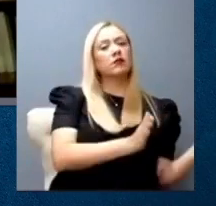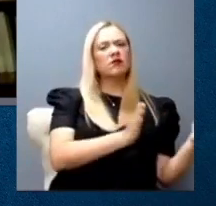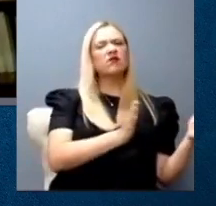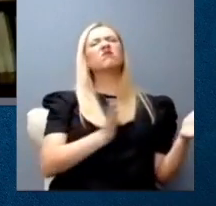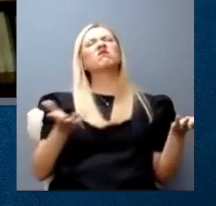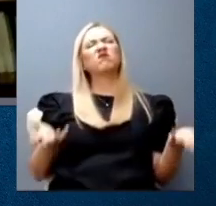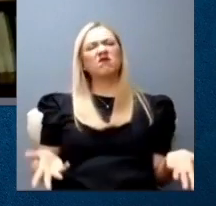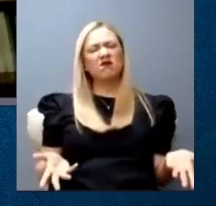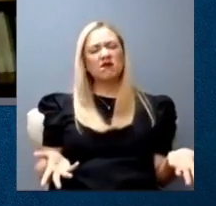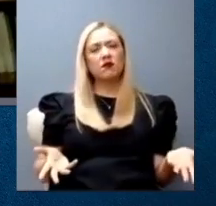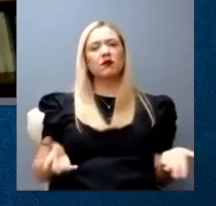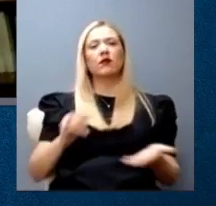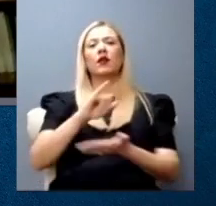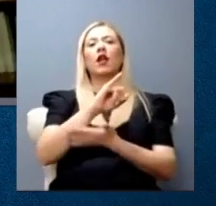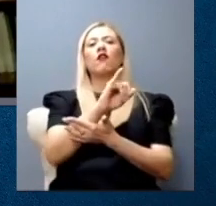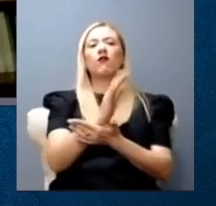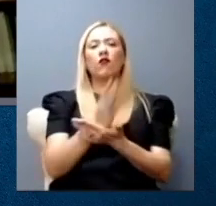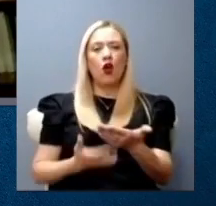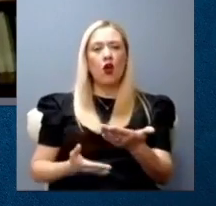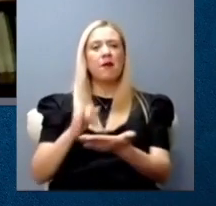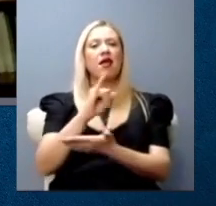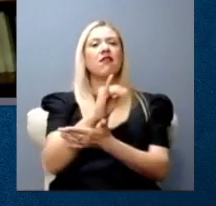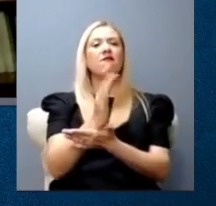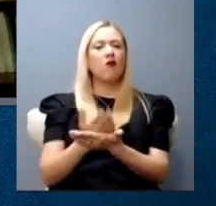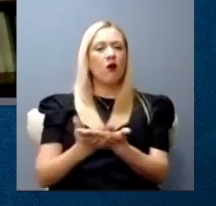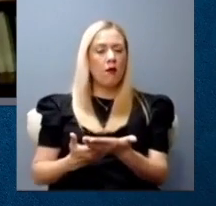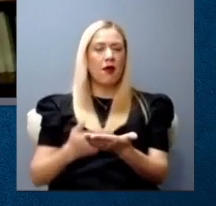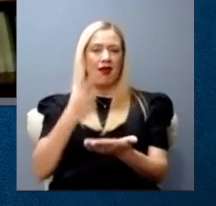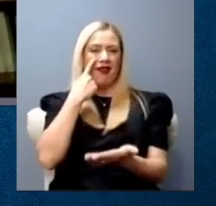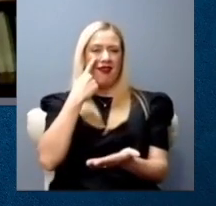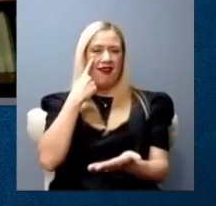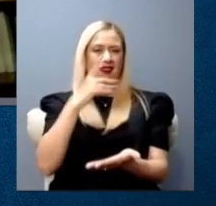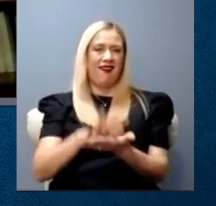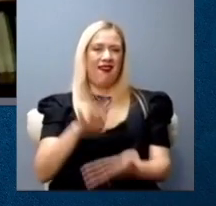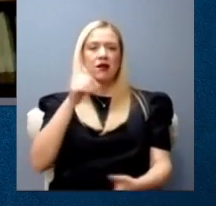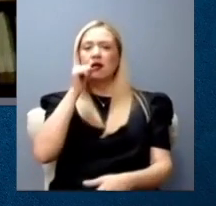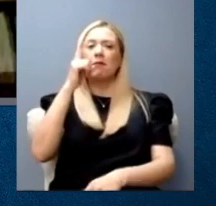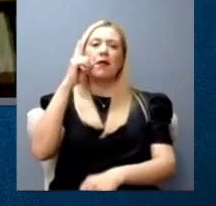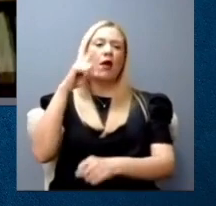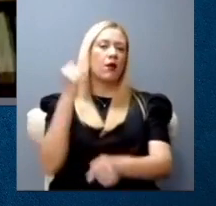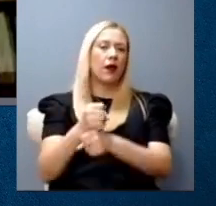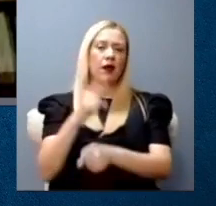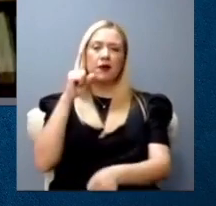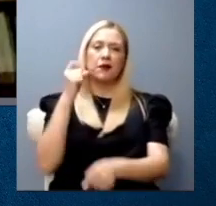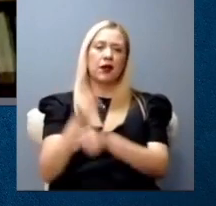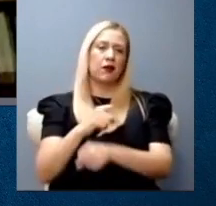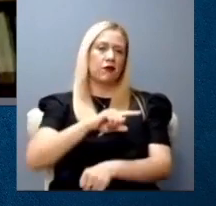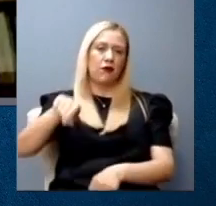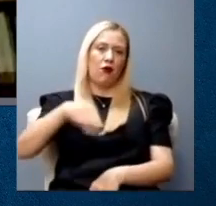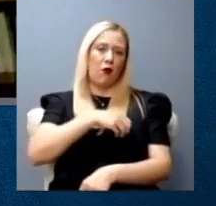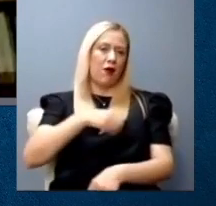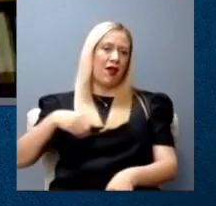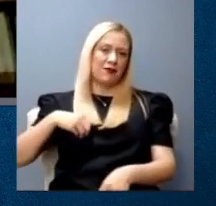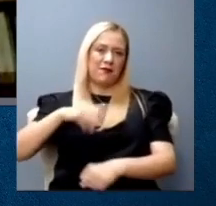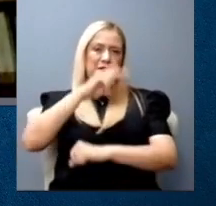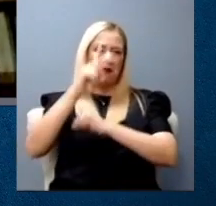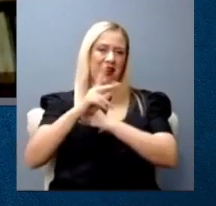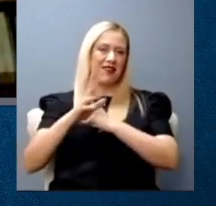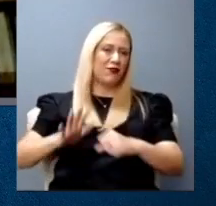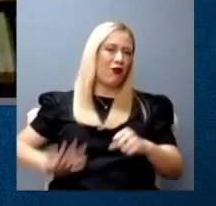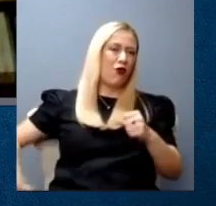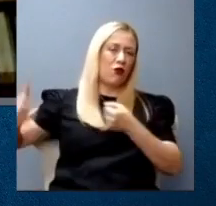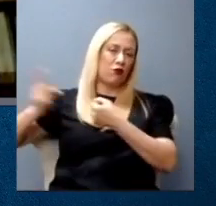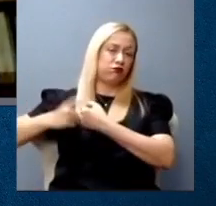de los informes periódicos y que es el más generalizado porque este mecanismo supone que los